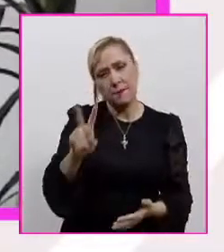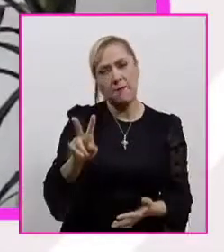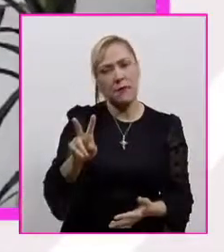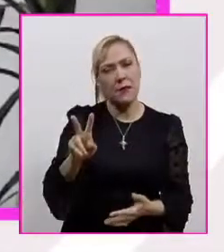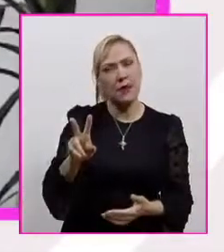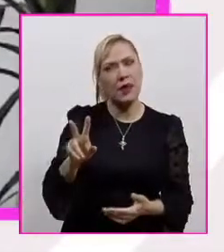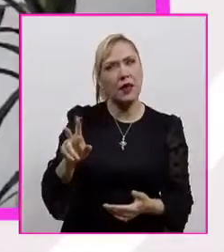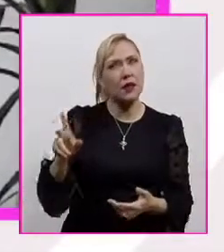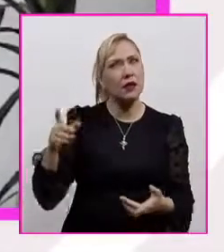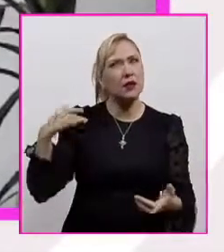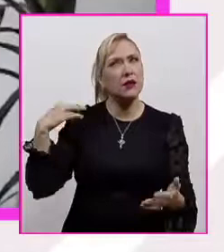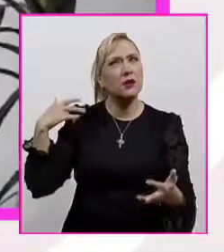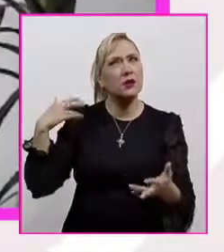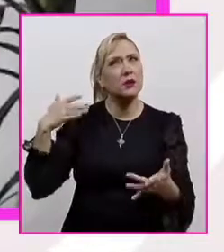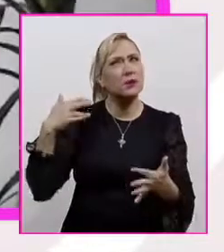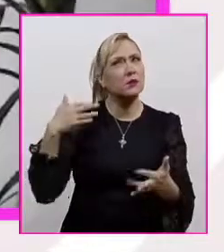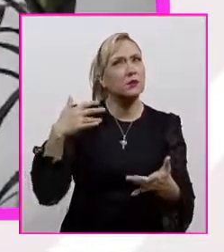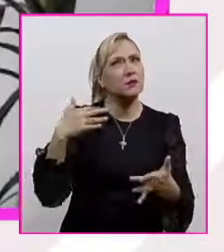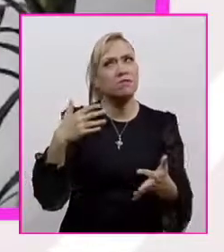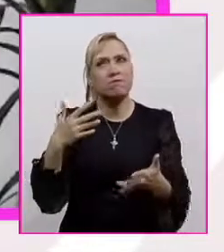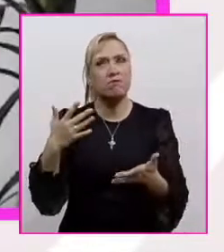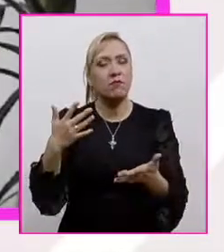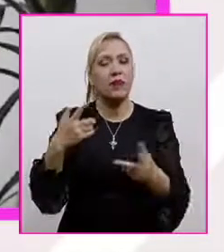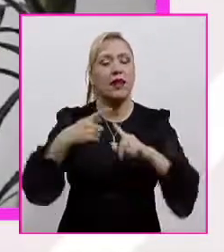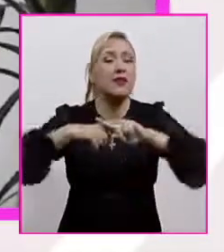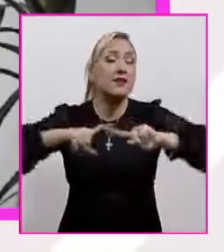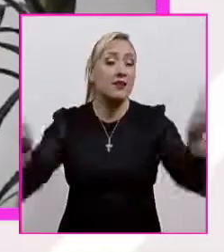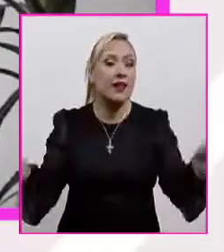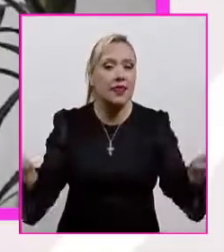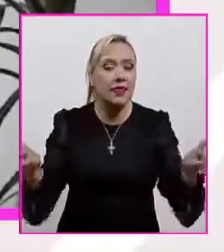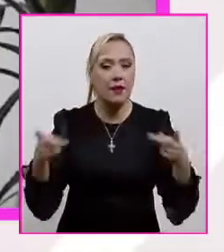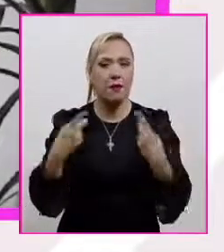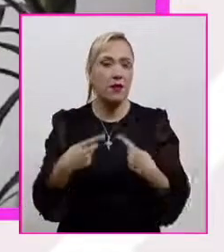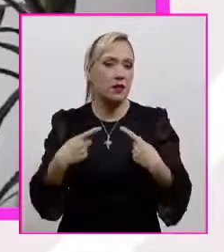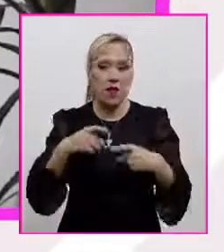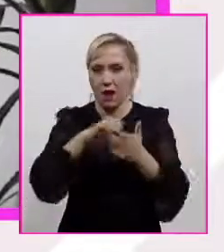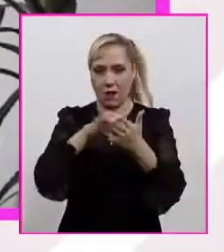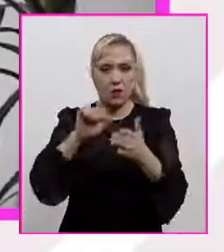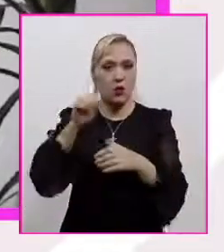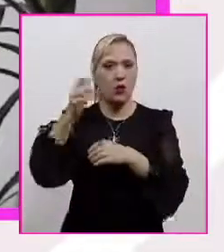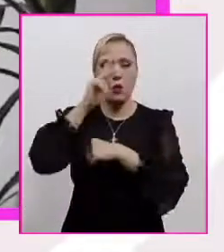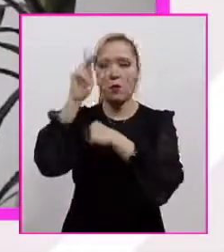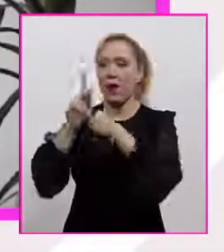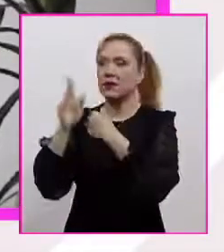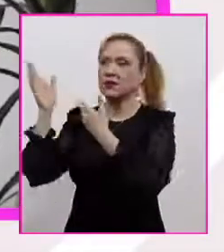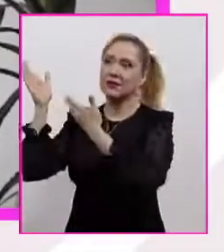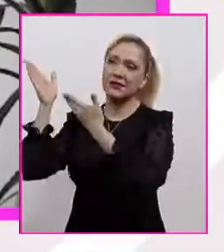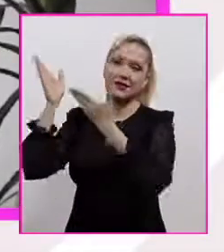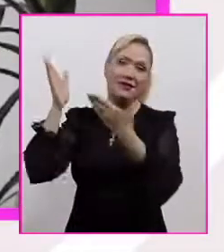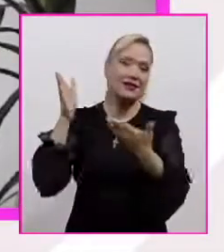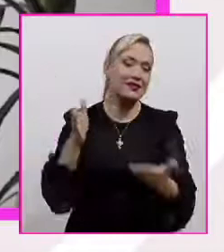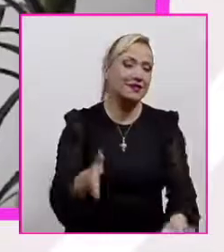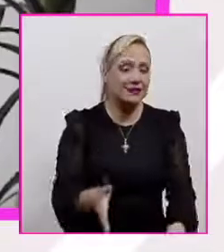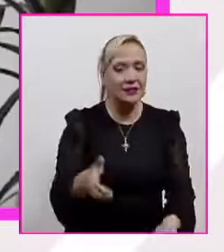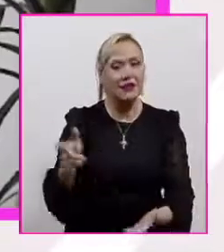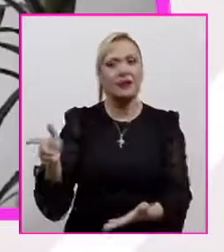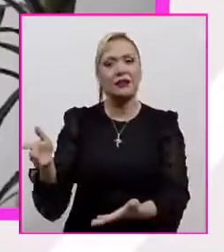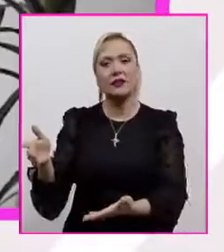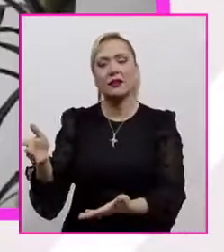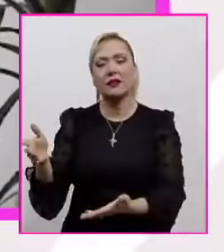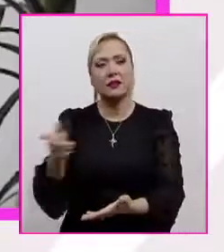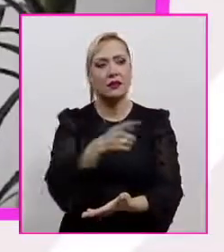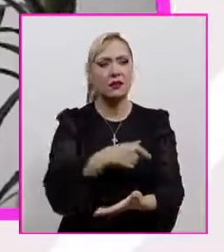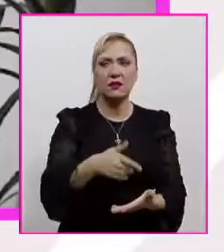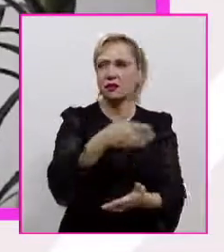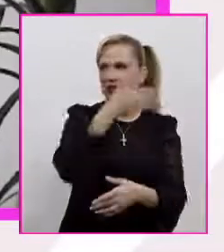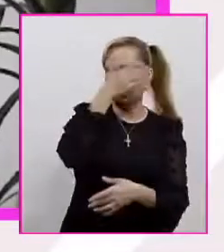encontrarse en cuanto a lo diferente, las personas que vienen de otros países por desconocimiento o falta de información. Y en este